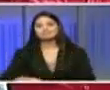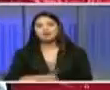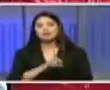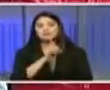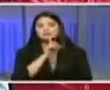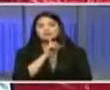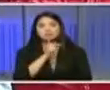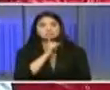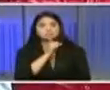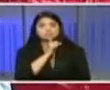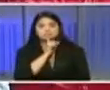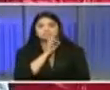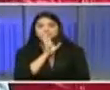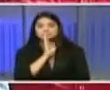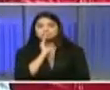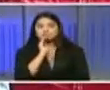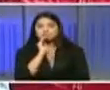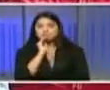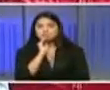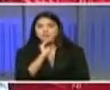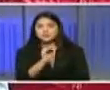Silencio.